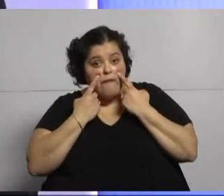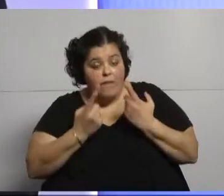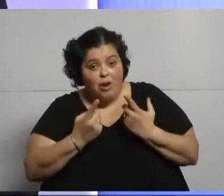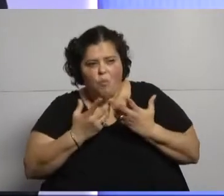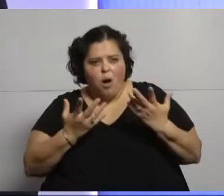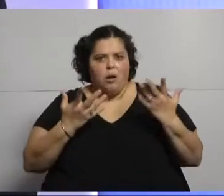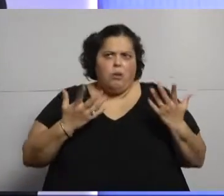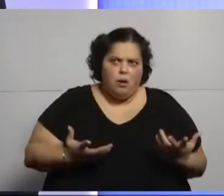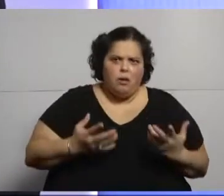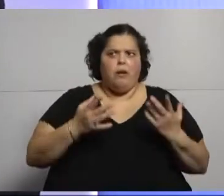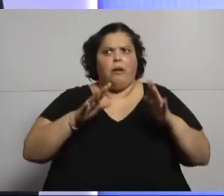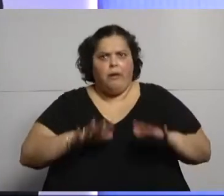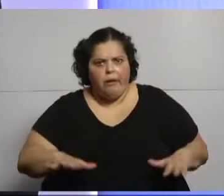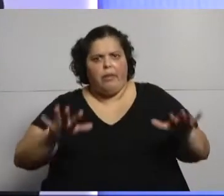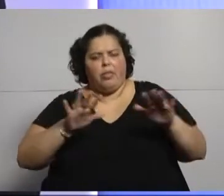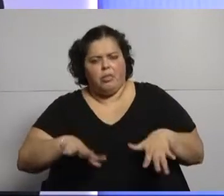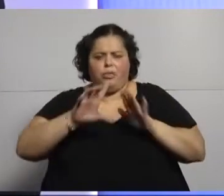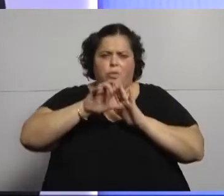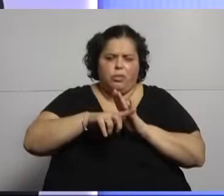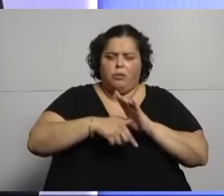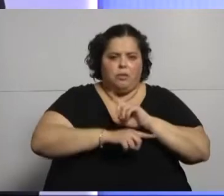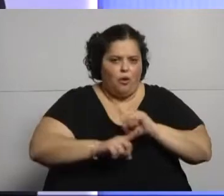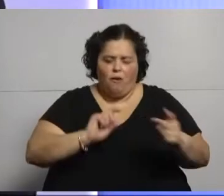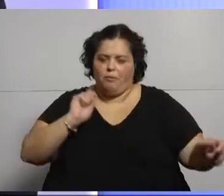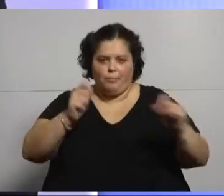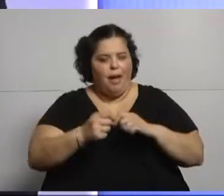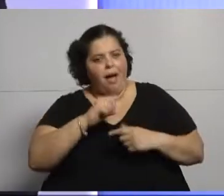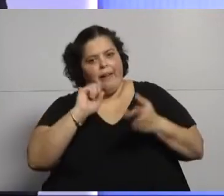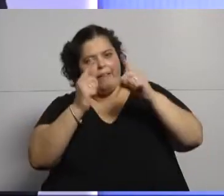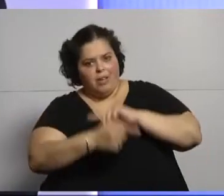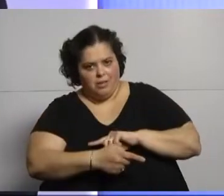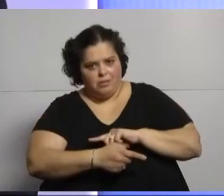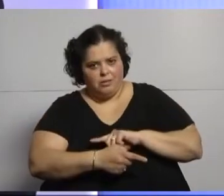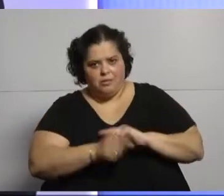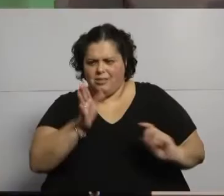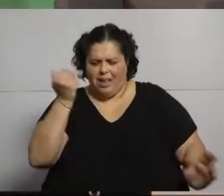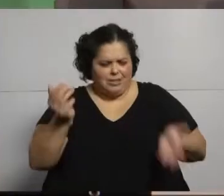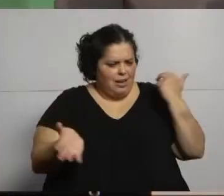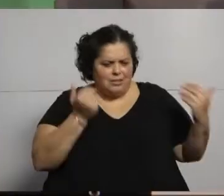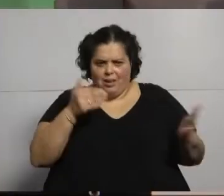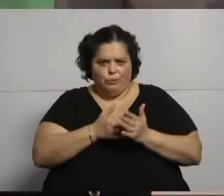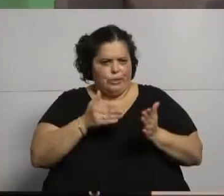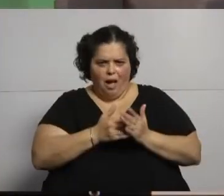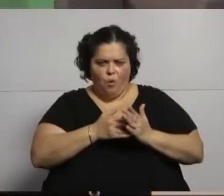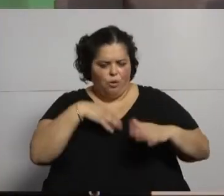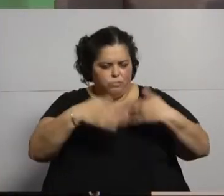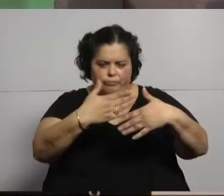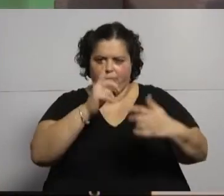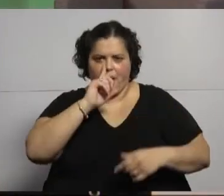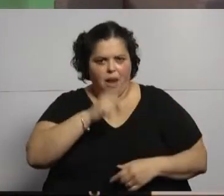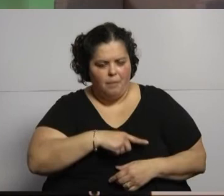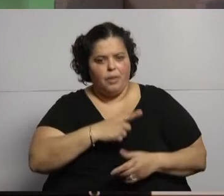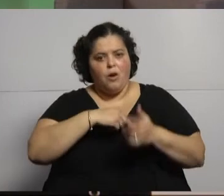algo pesado, como un removedor de obstáculos y que pudiera transitar por ahí. También en el tema de datos privados, que nosotros también tenemos esta